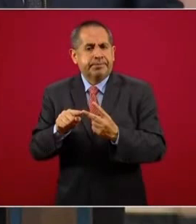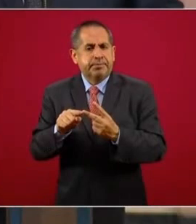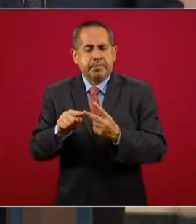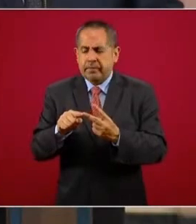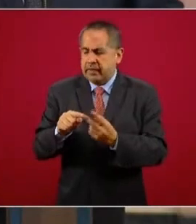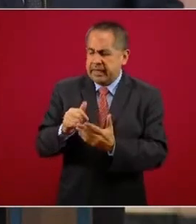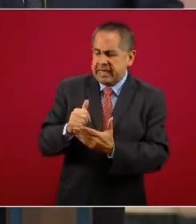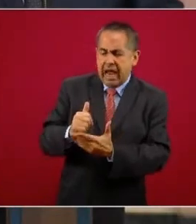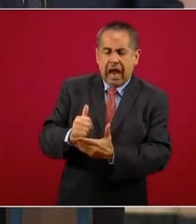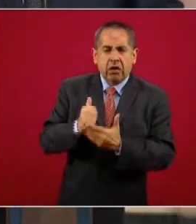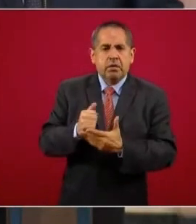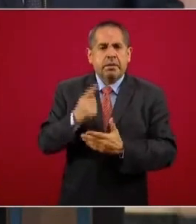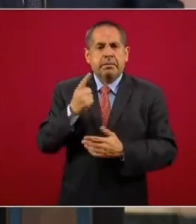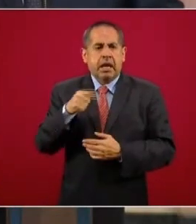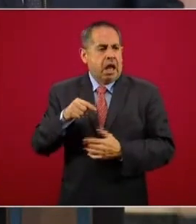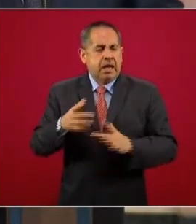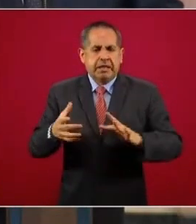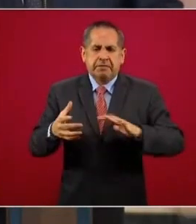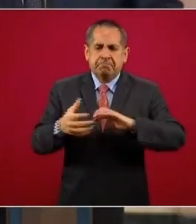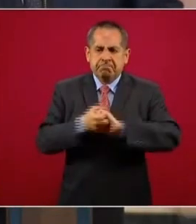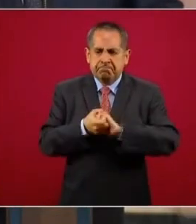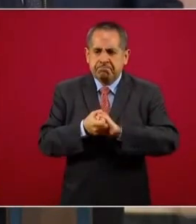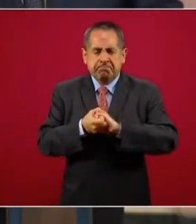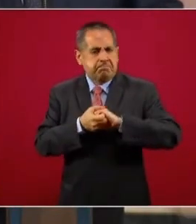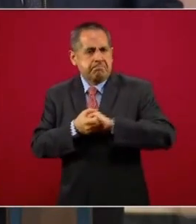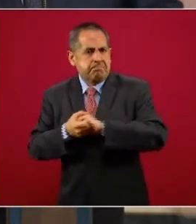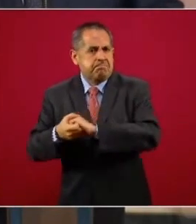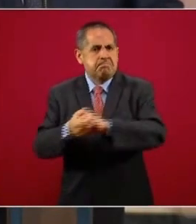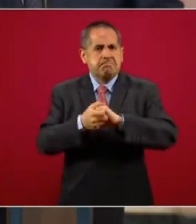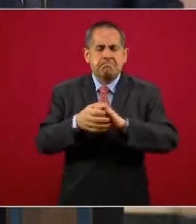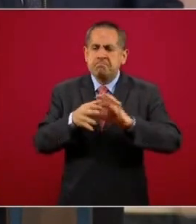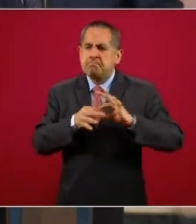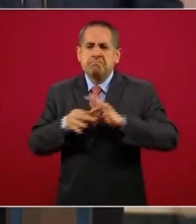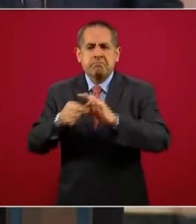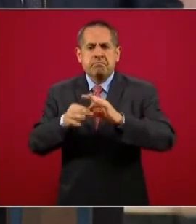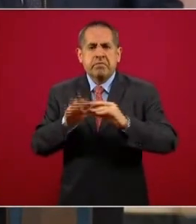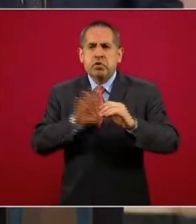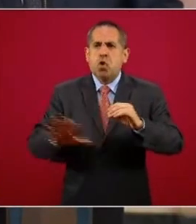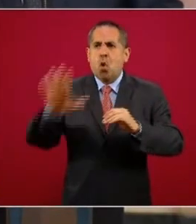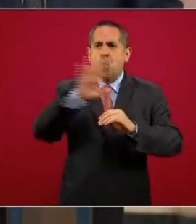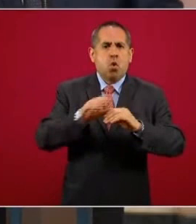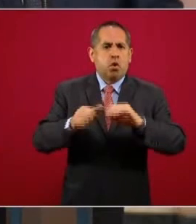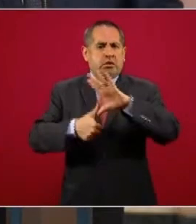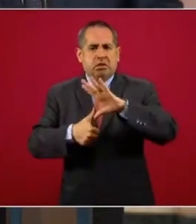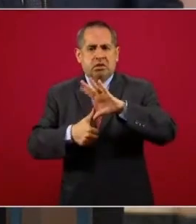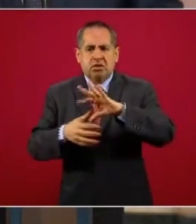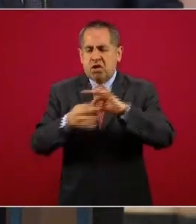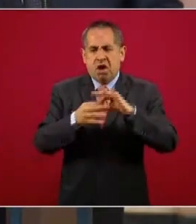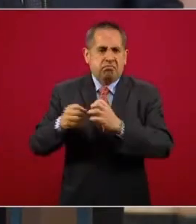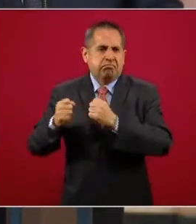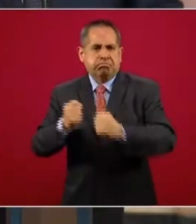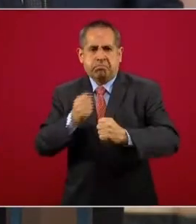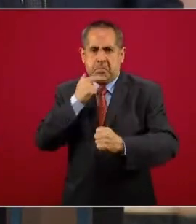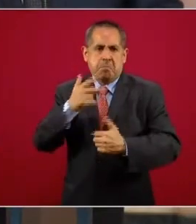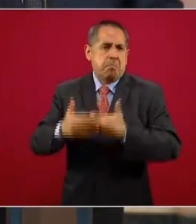ayudan a integrar más la región y potenciarla